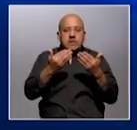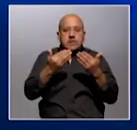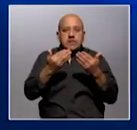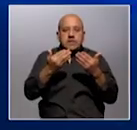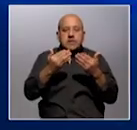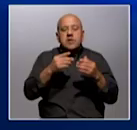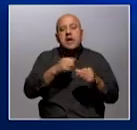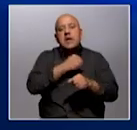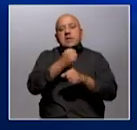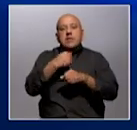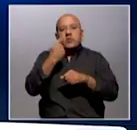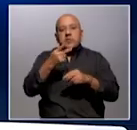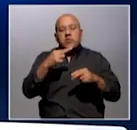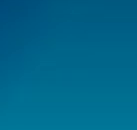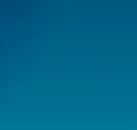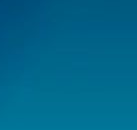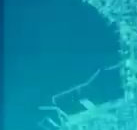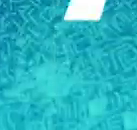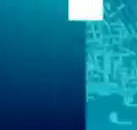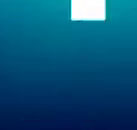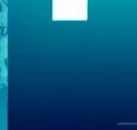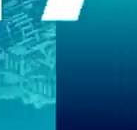y hasta el próximo viernes bueno eso te